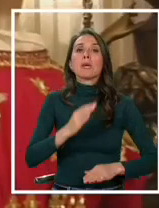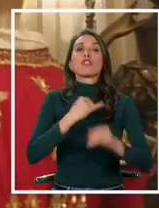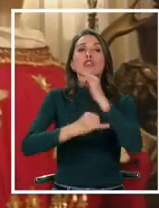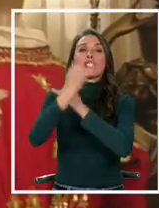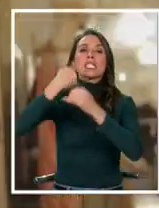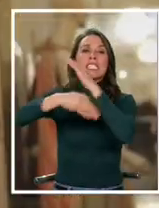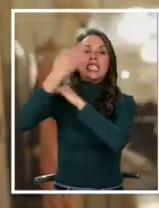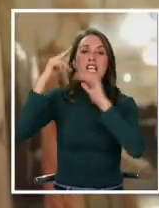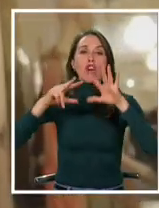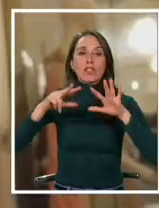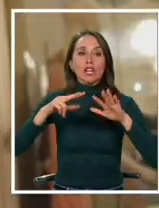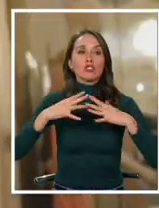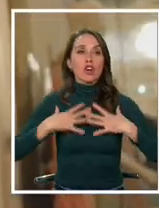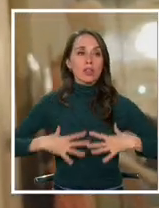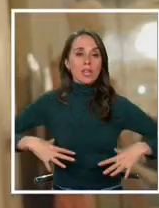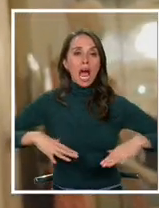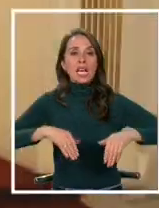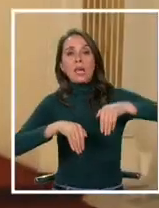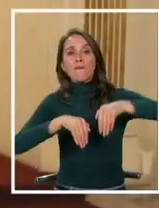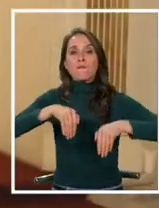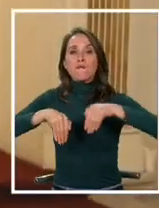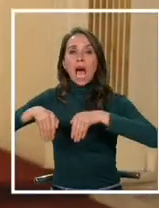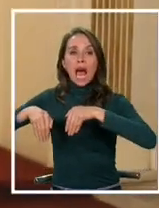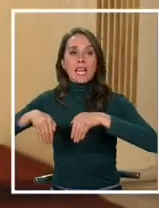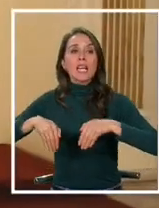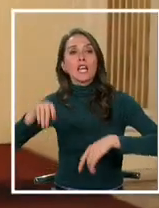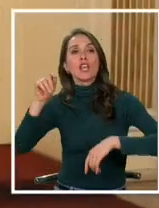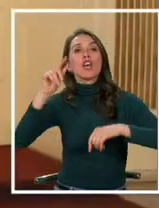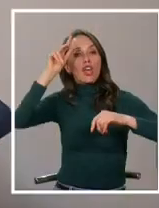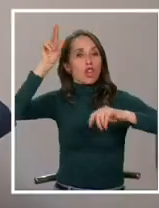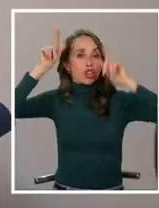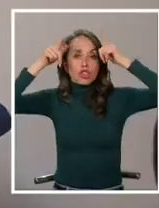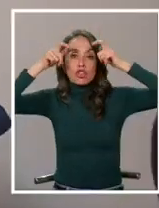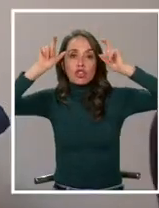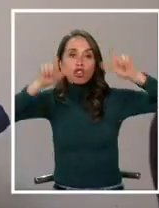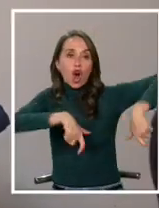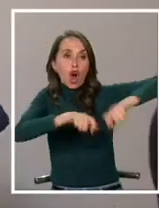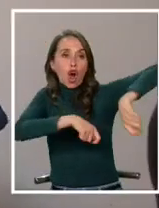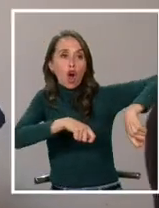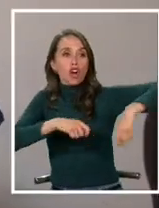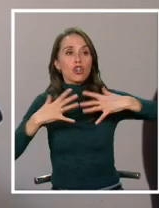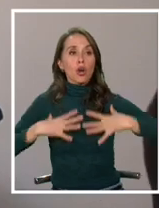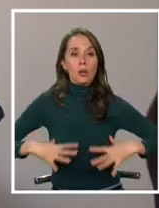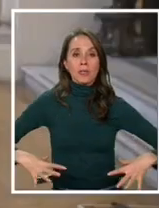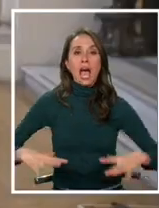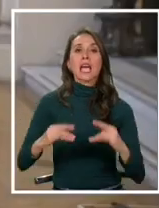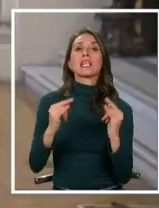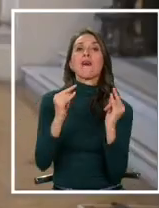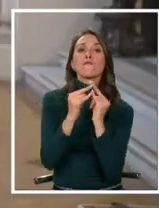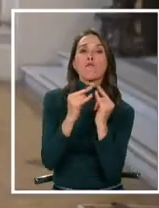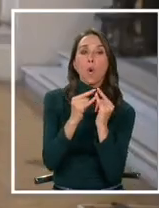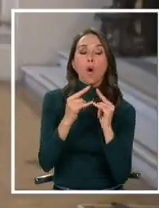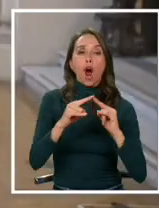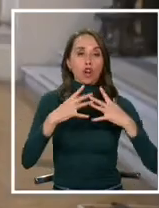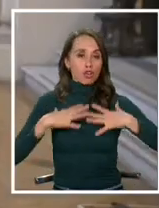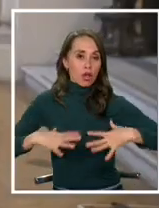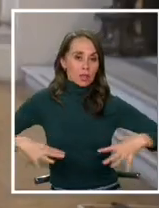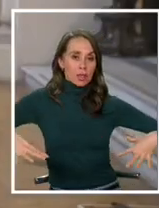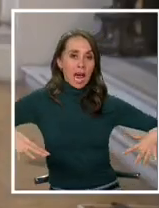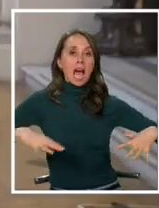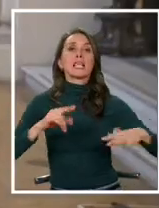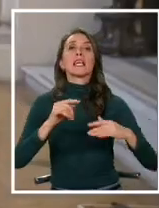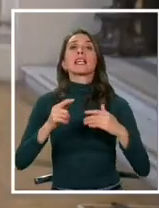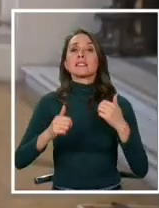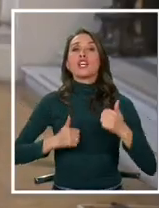valet es bastante variado un traje torero también traje de bruja distintos distintos trajes de distintas